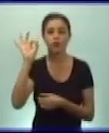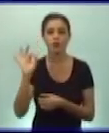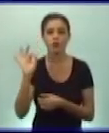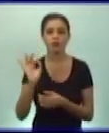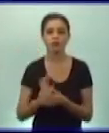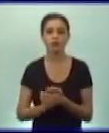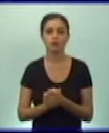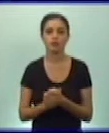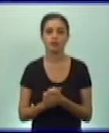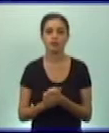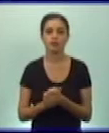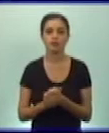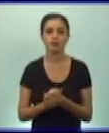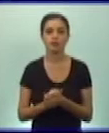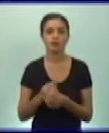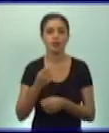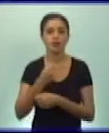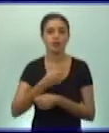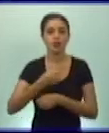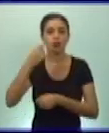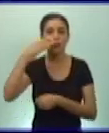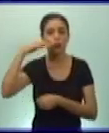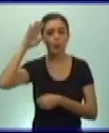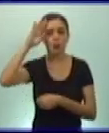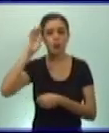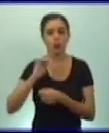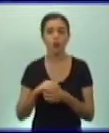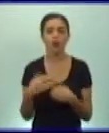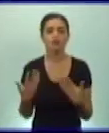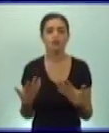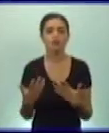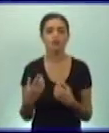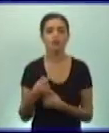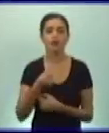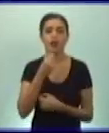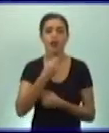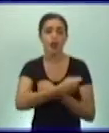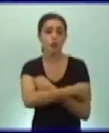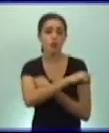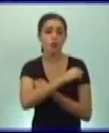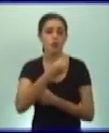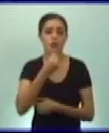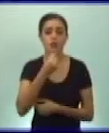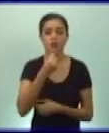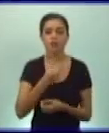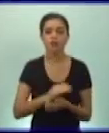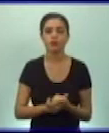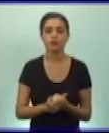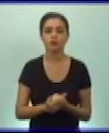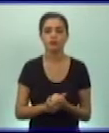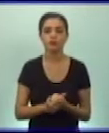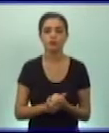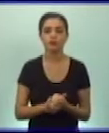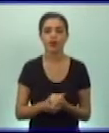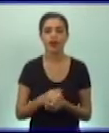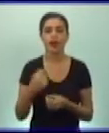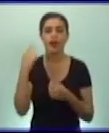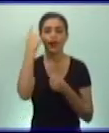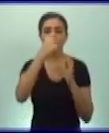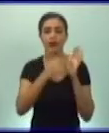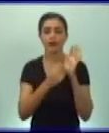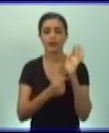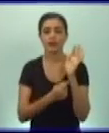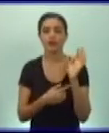entonces, nuestro país se comporta con una población envejecida, teniendo características de país